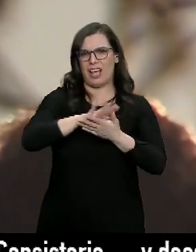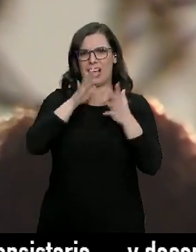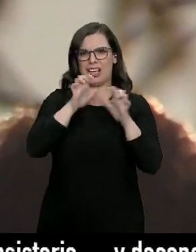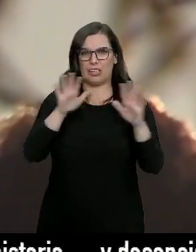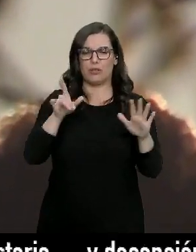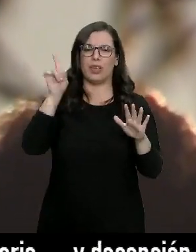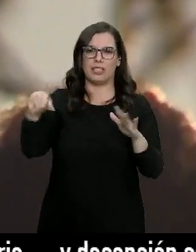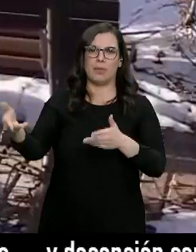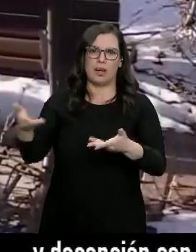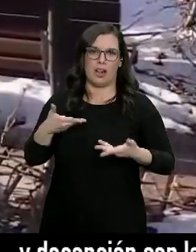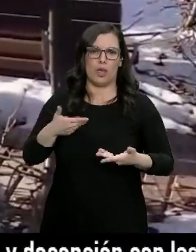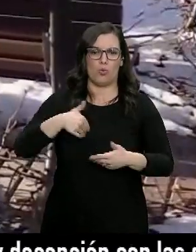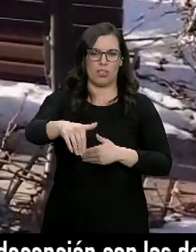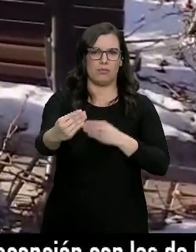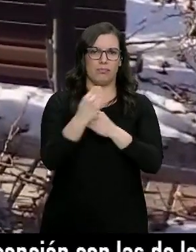futuras ayudas.